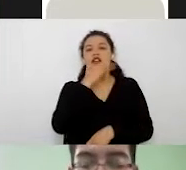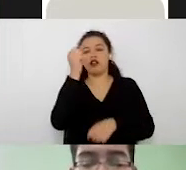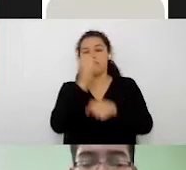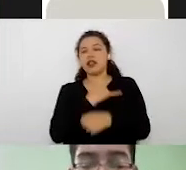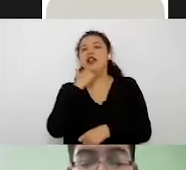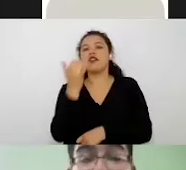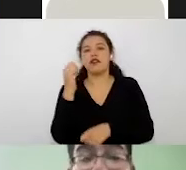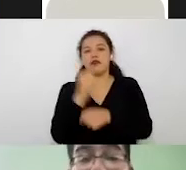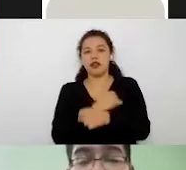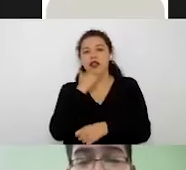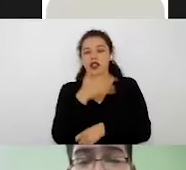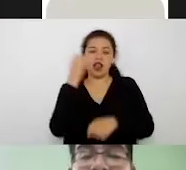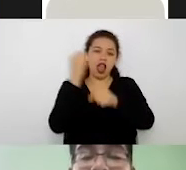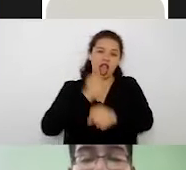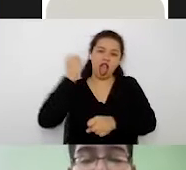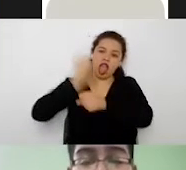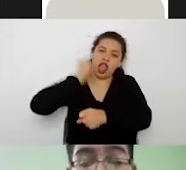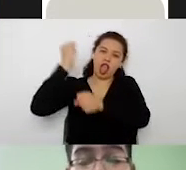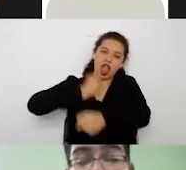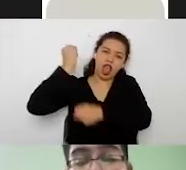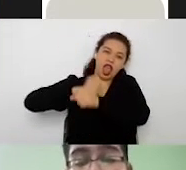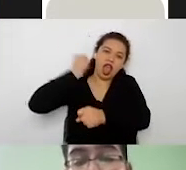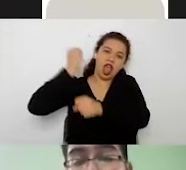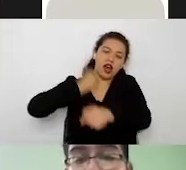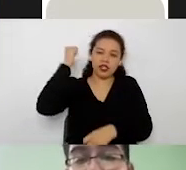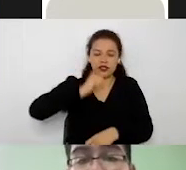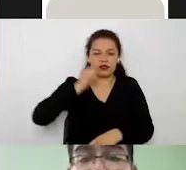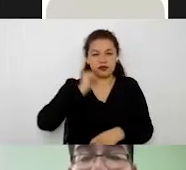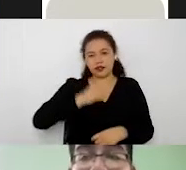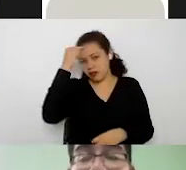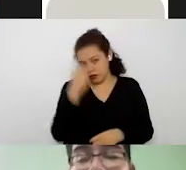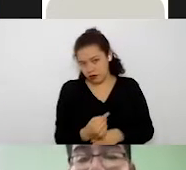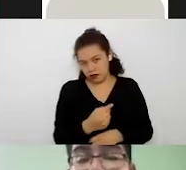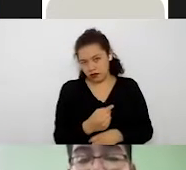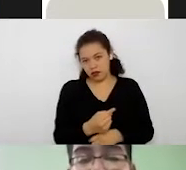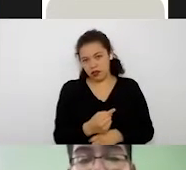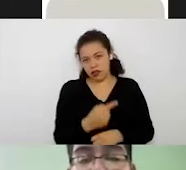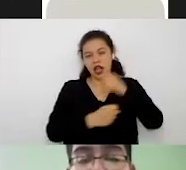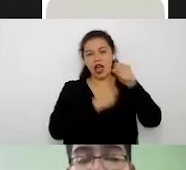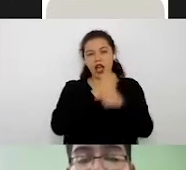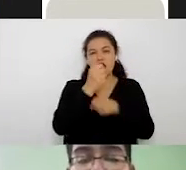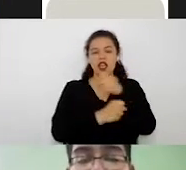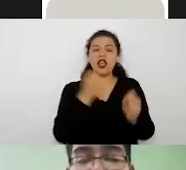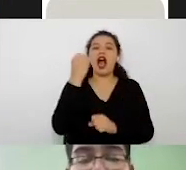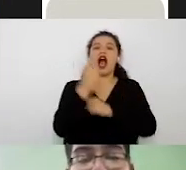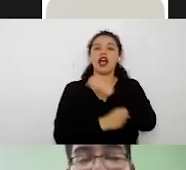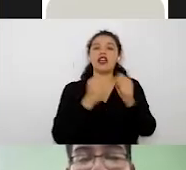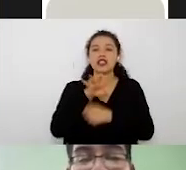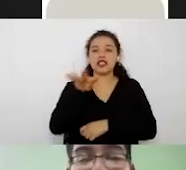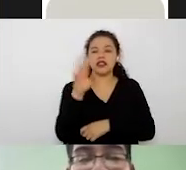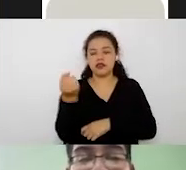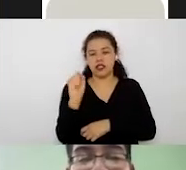y practicar y practicar y seguir practicando, porque como lo han visto, cada año practicamos un simulacro el 19 de septiembre